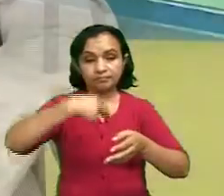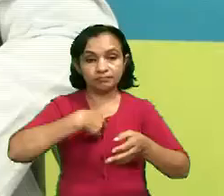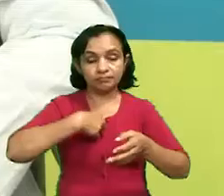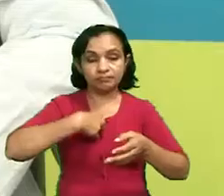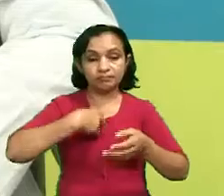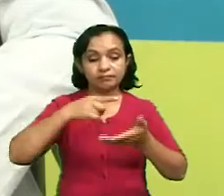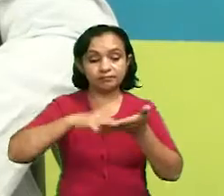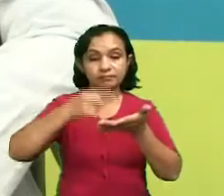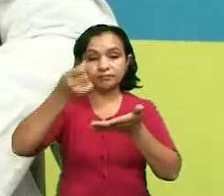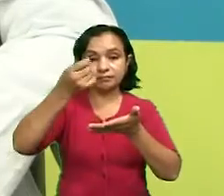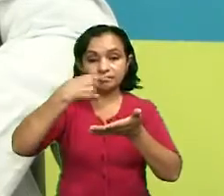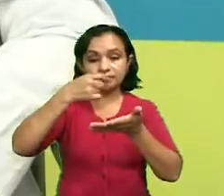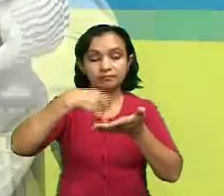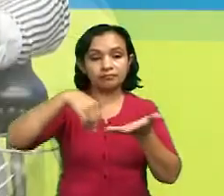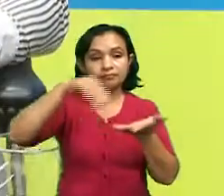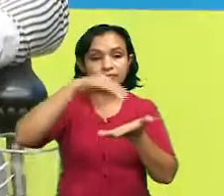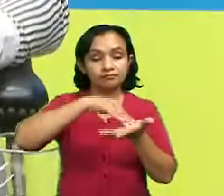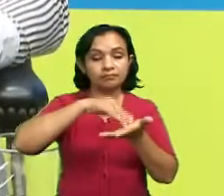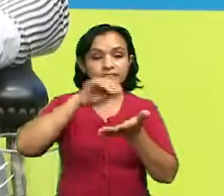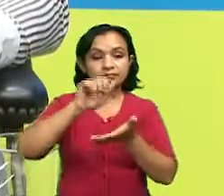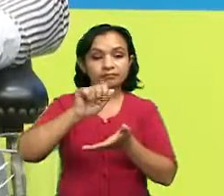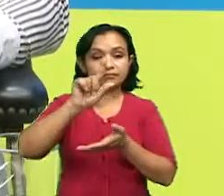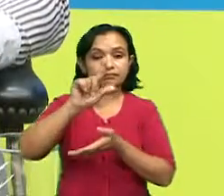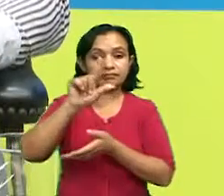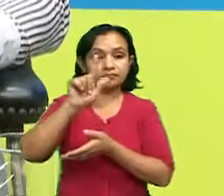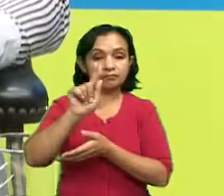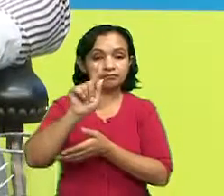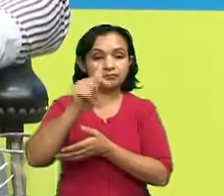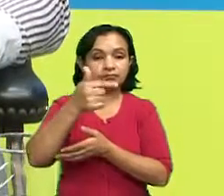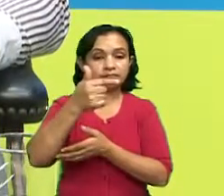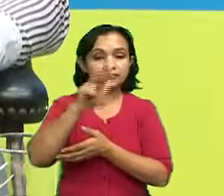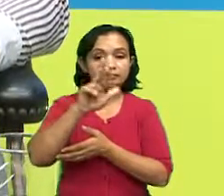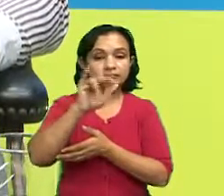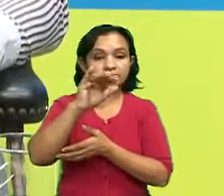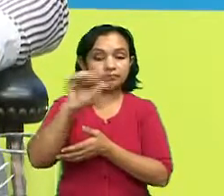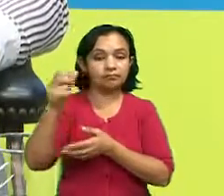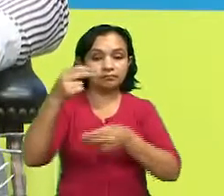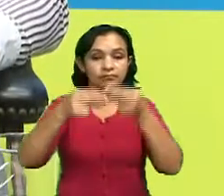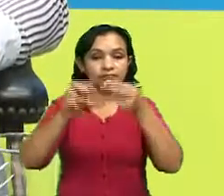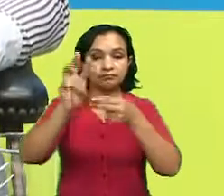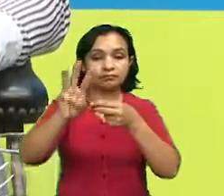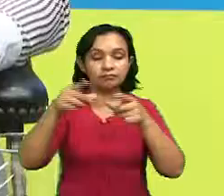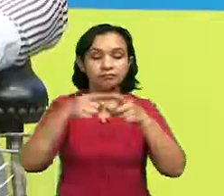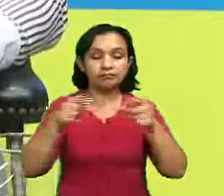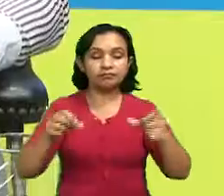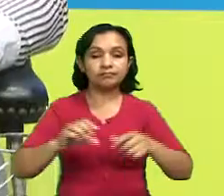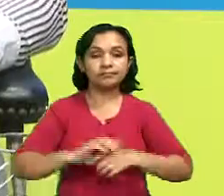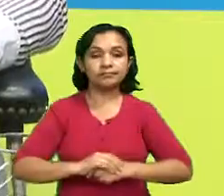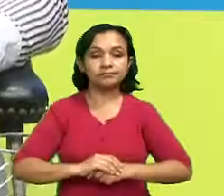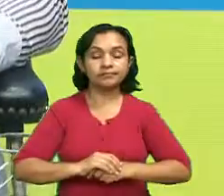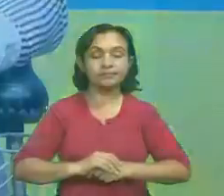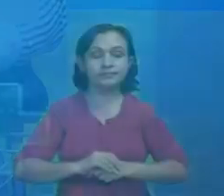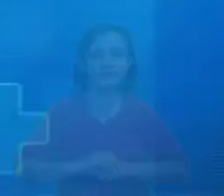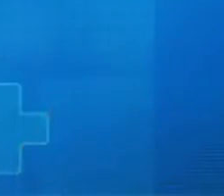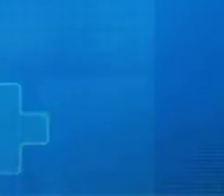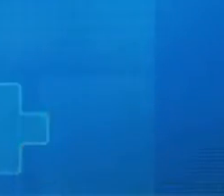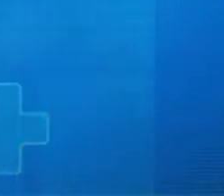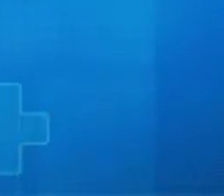insumos médicos del Centro de Salud Altagracia, ubicado en el distrito número 3 de Managua. Ya regresamos.